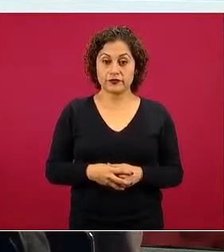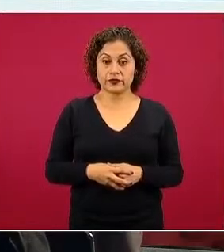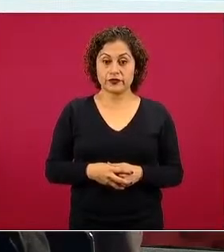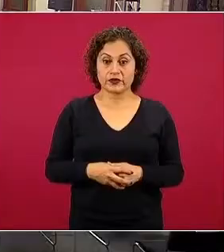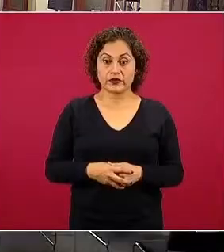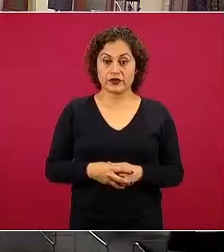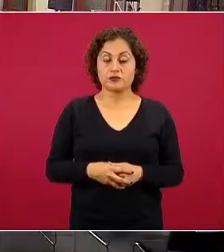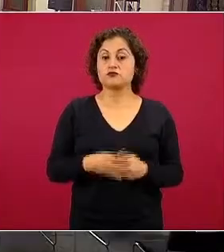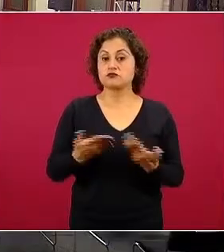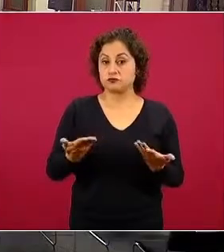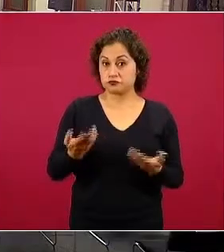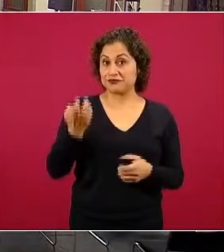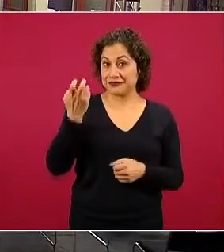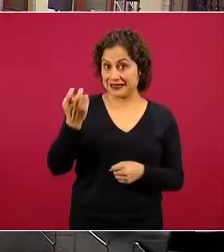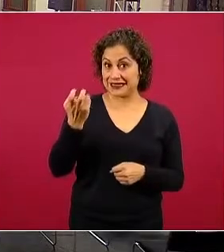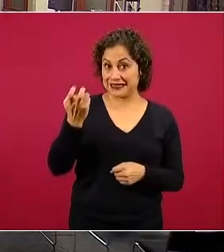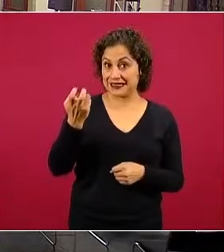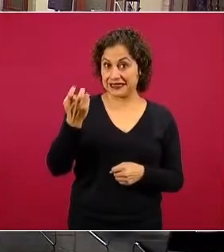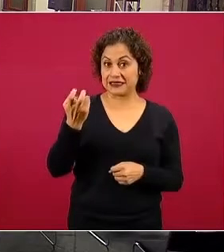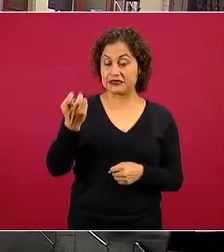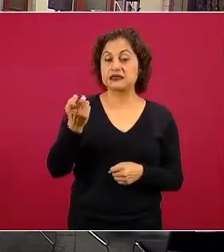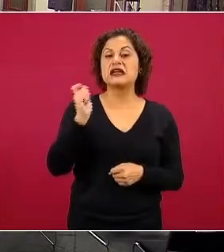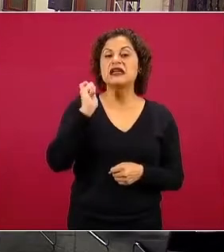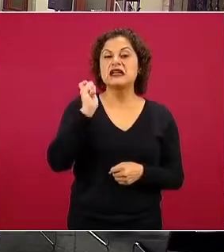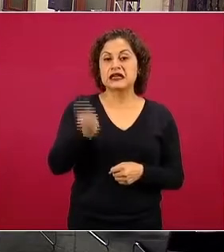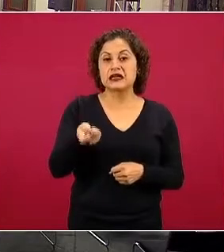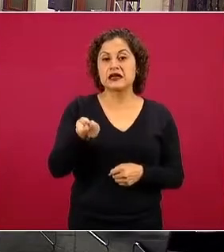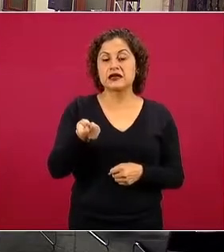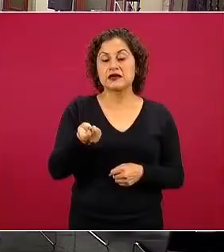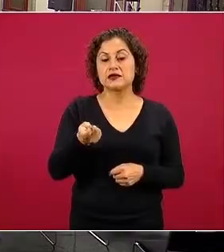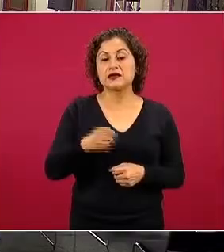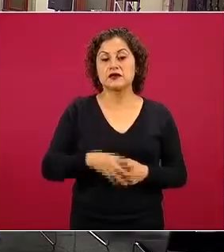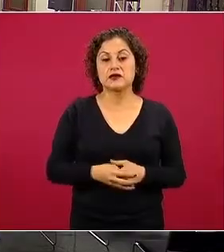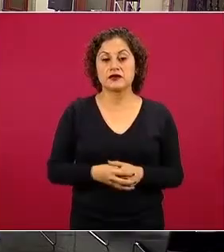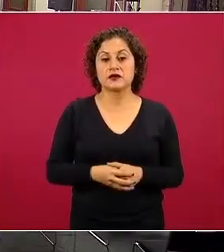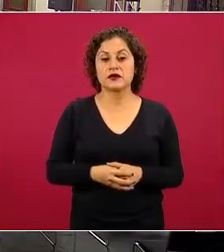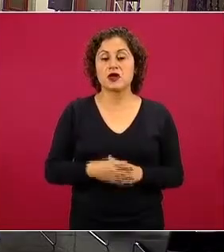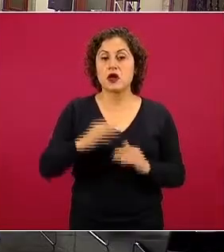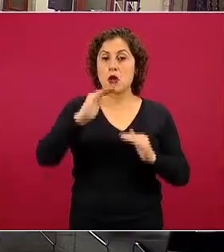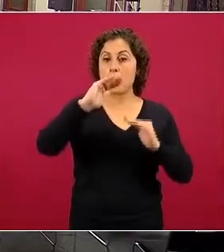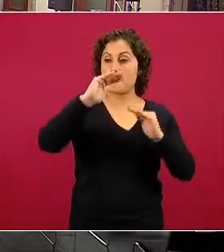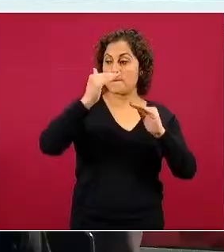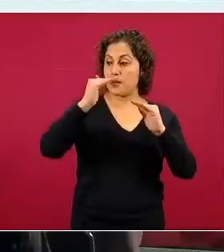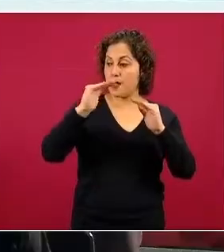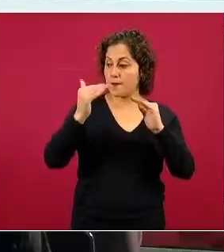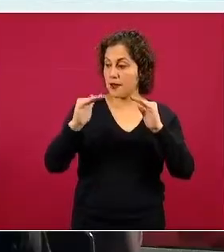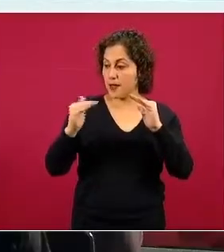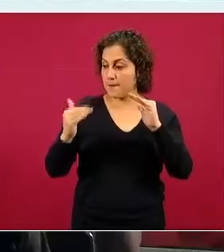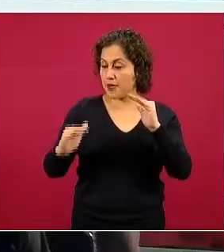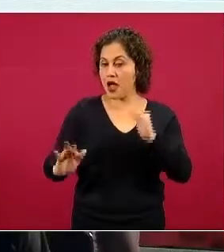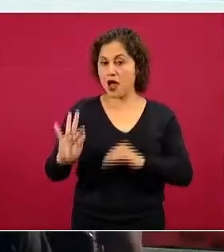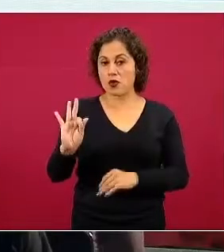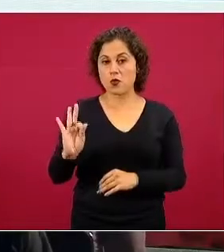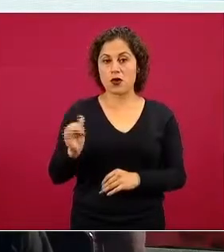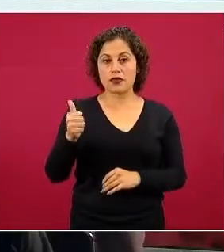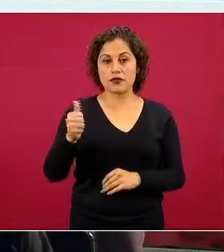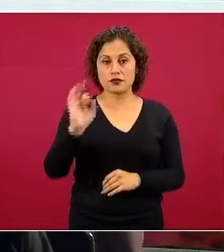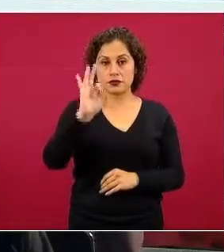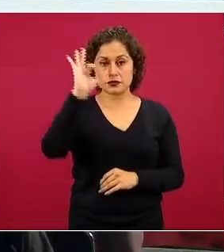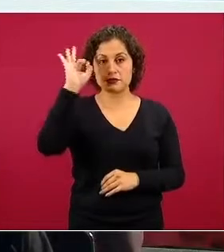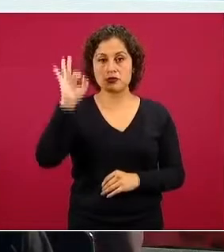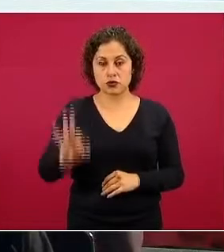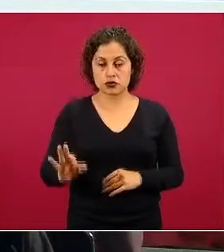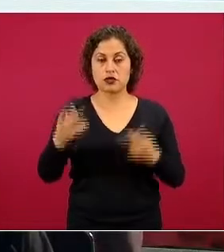desde entonces se ha reducido un 46% sobre las